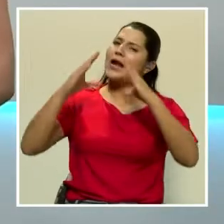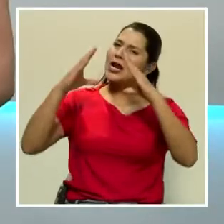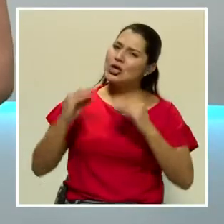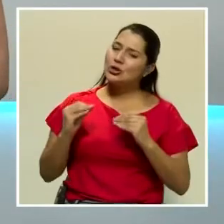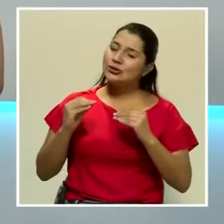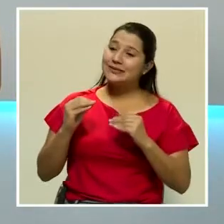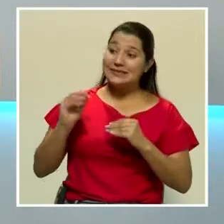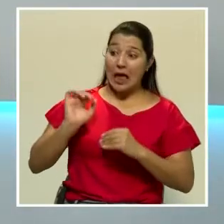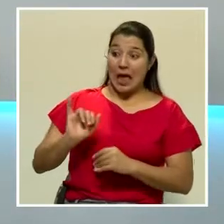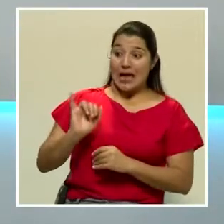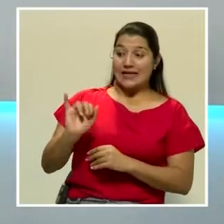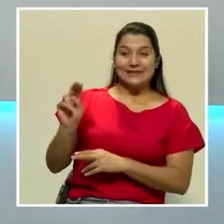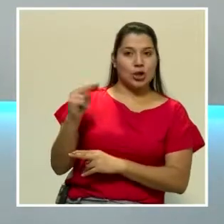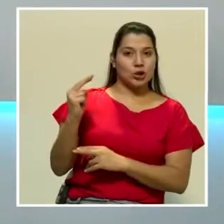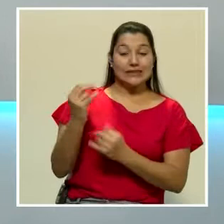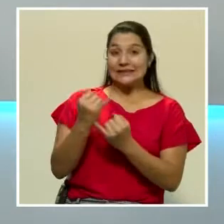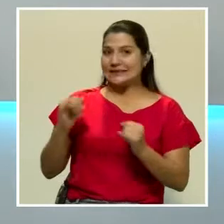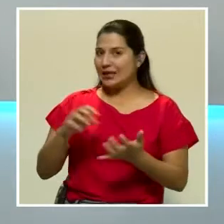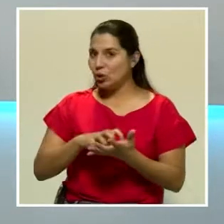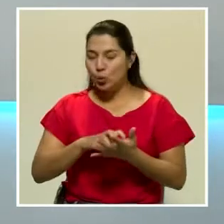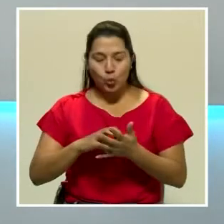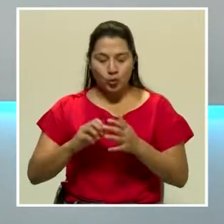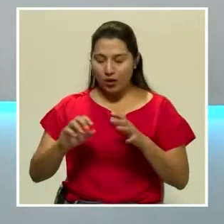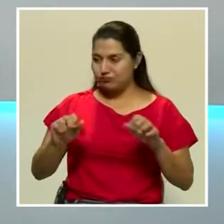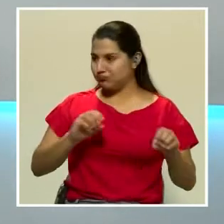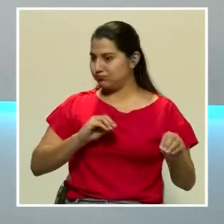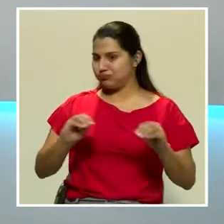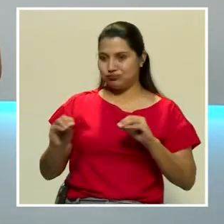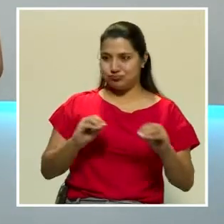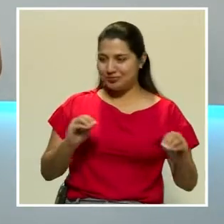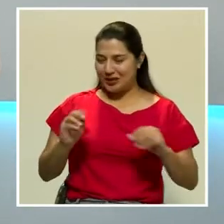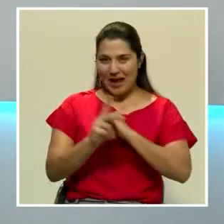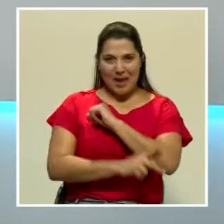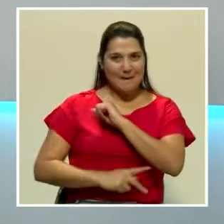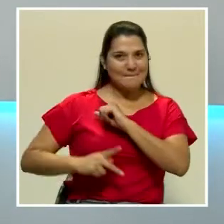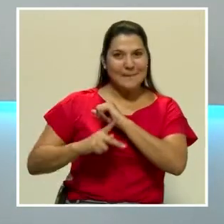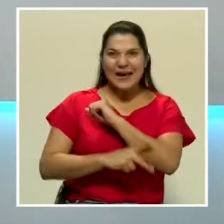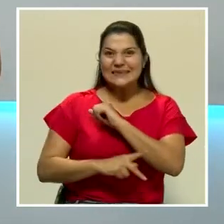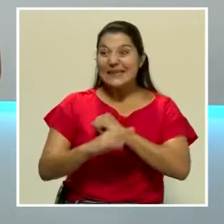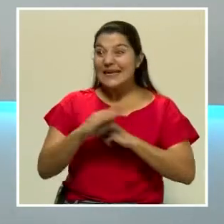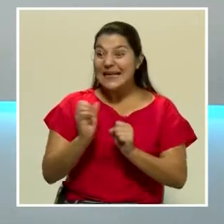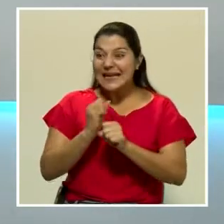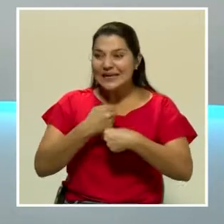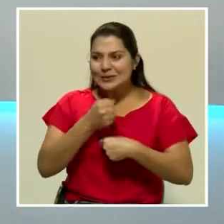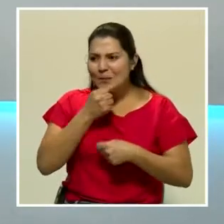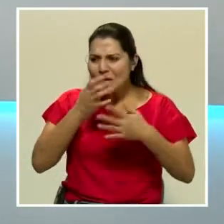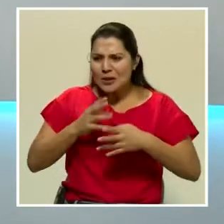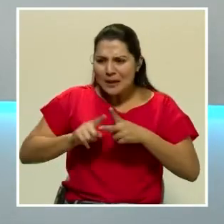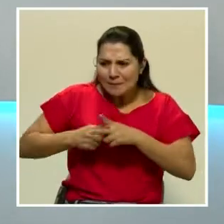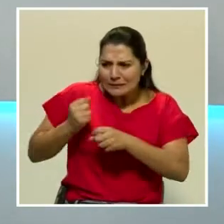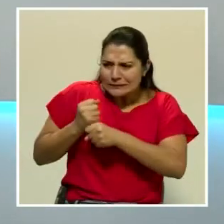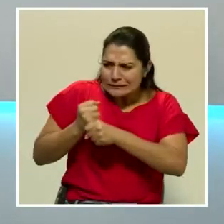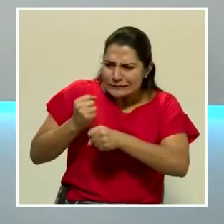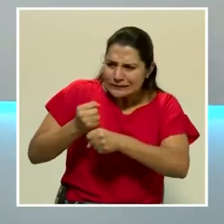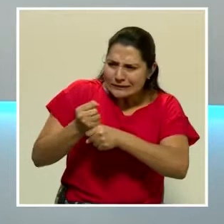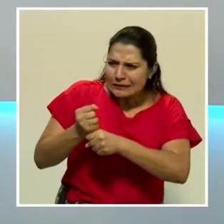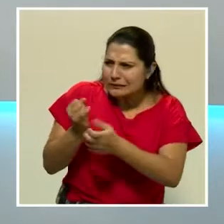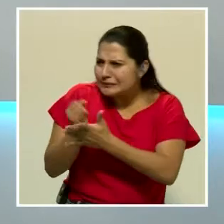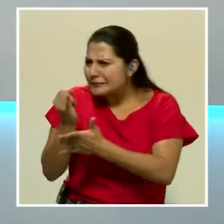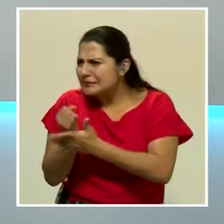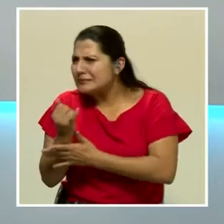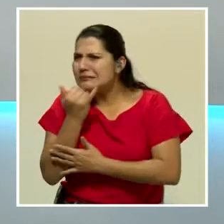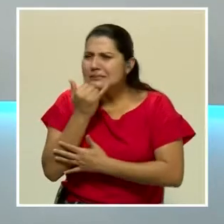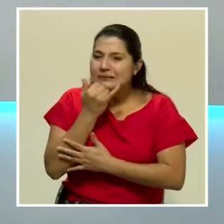que sin duda alguna pues movió al país y también nos puso a correr a nosotros acá en los medios de comunicación. Como usted bien lo decía,